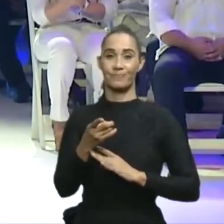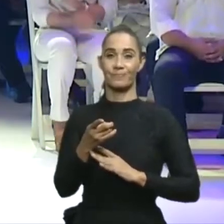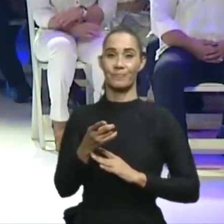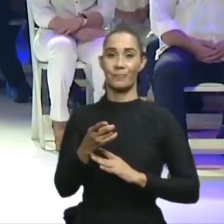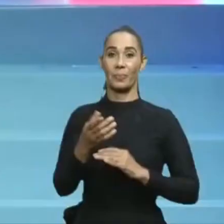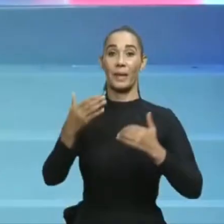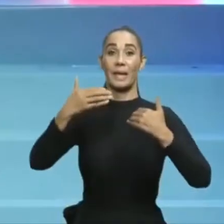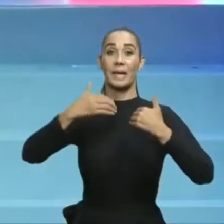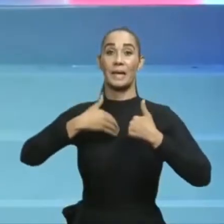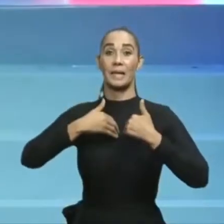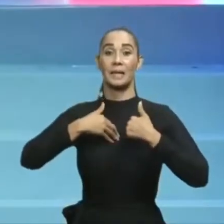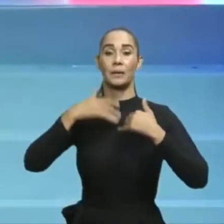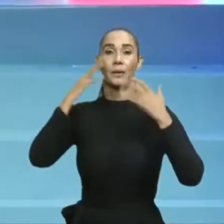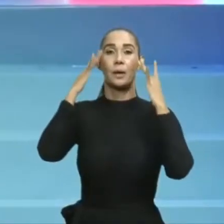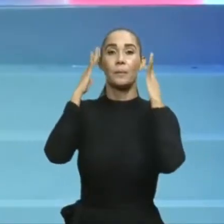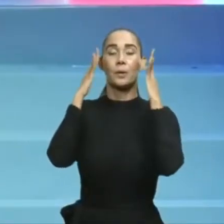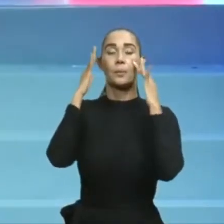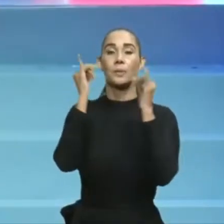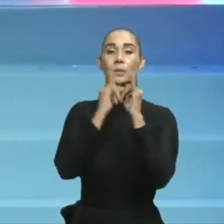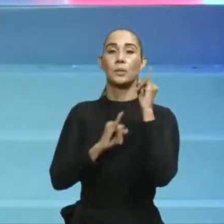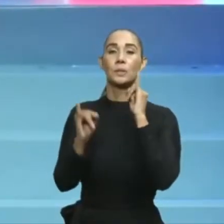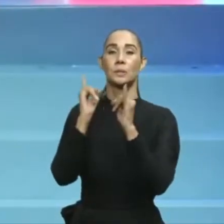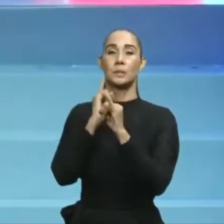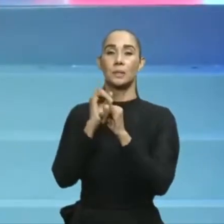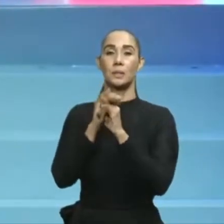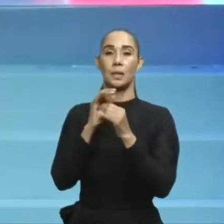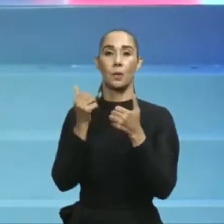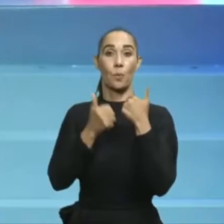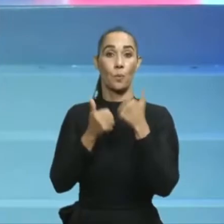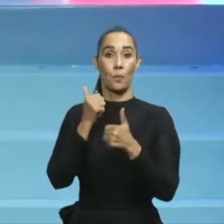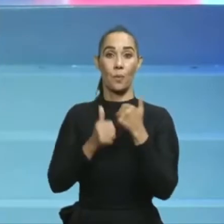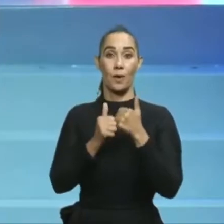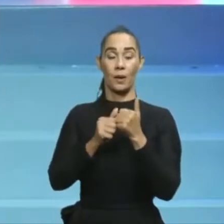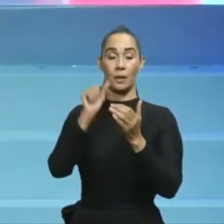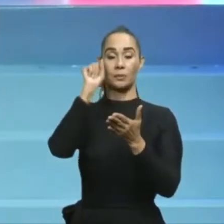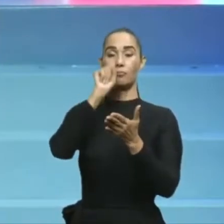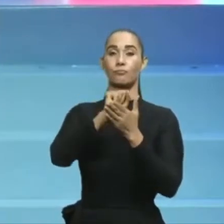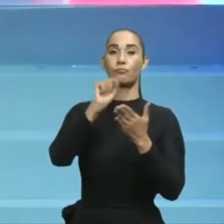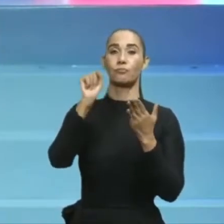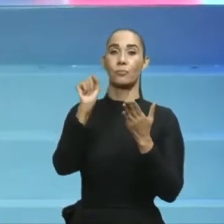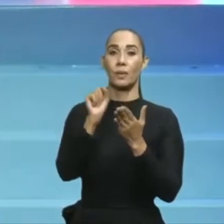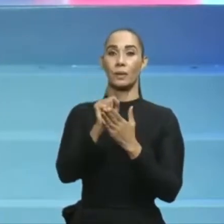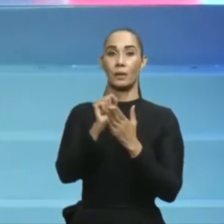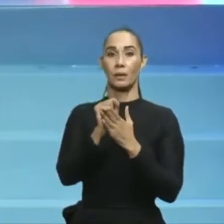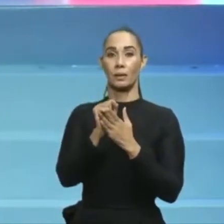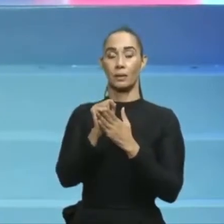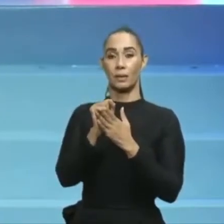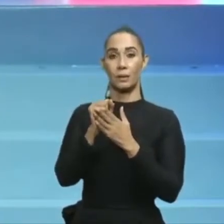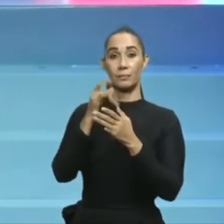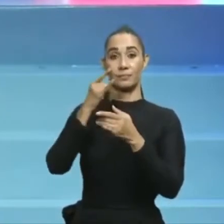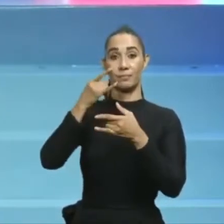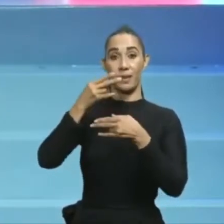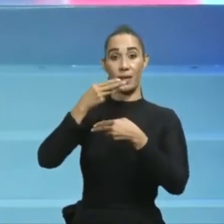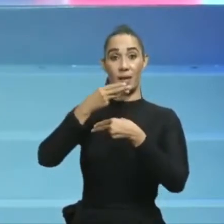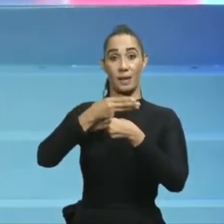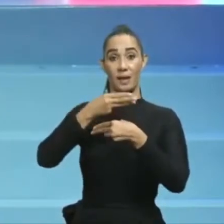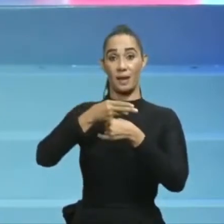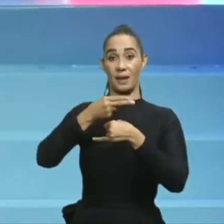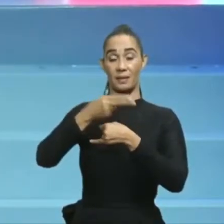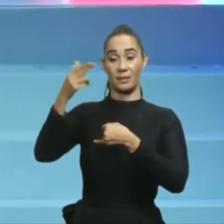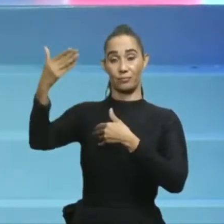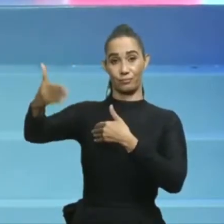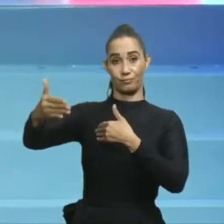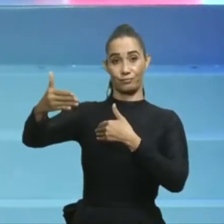tiene una preocupación internacional es como saben la situación del país vecino de haití con que el